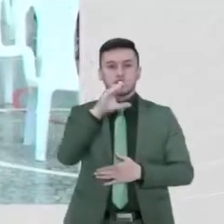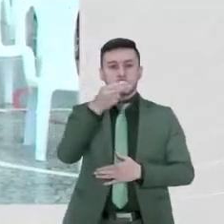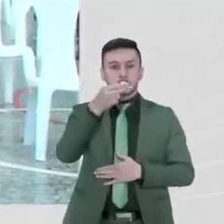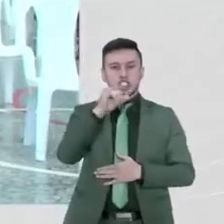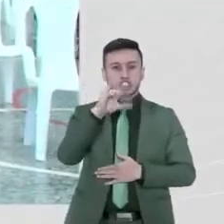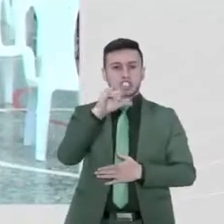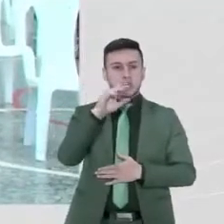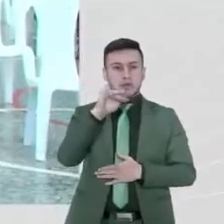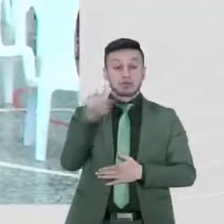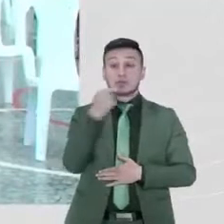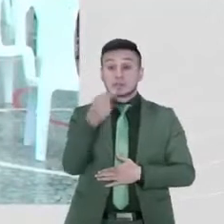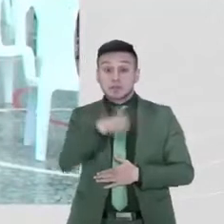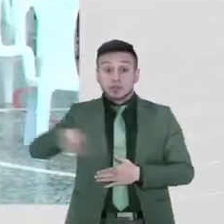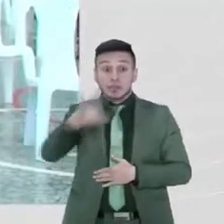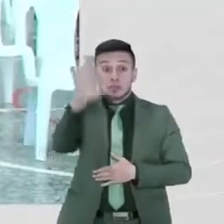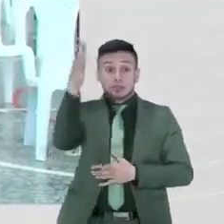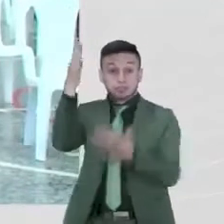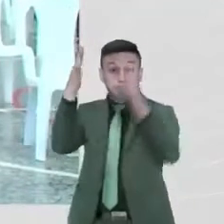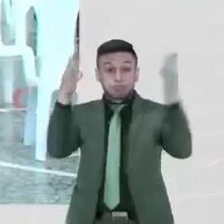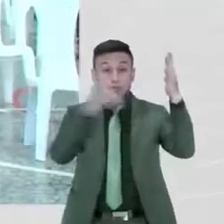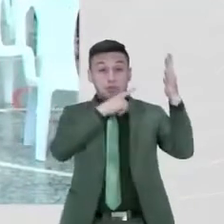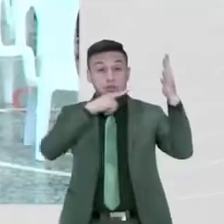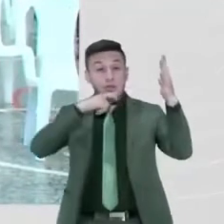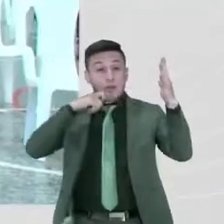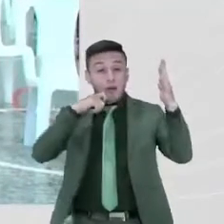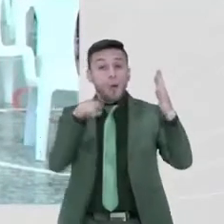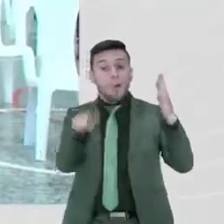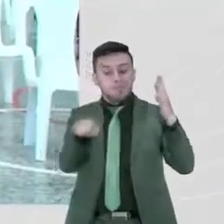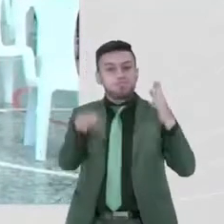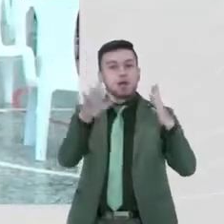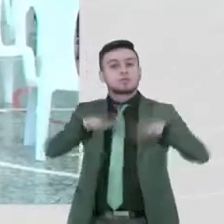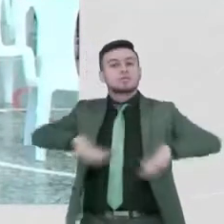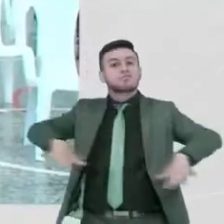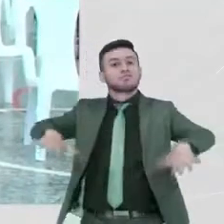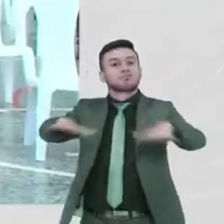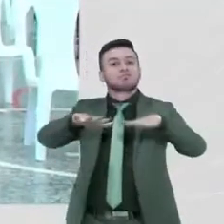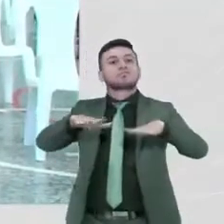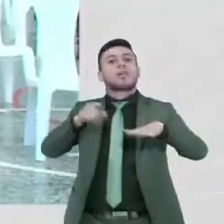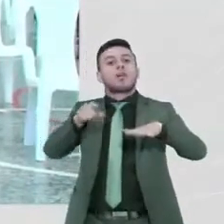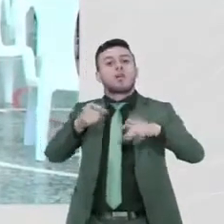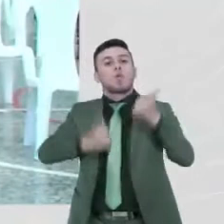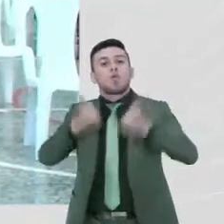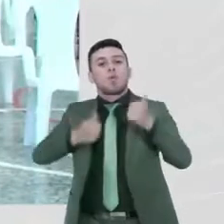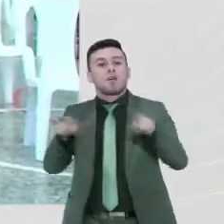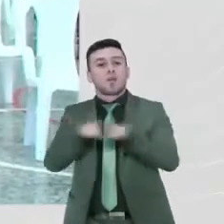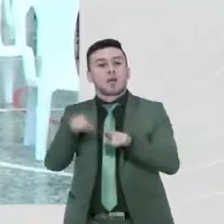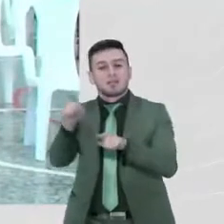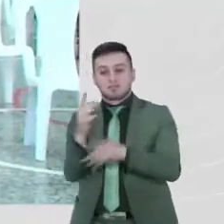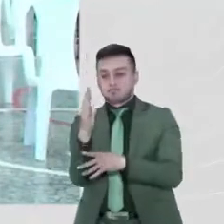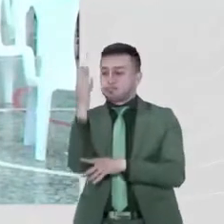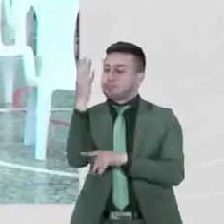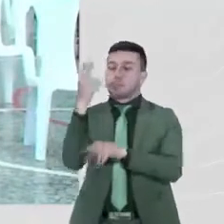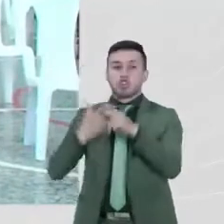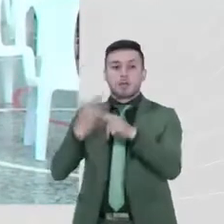una vegetación típica de un bosque seco tropical. Las condiciones de este terreno permiten que especies como el nopal estén